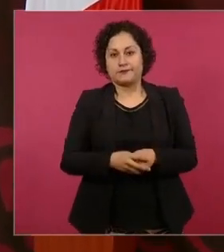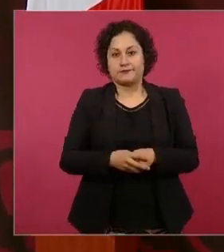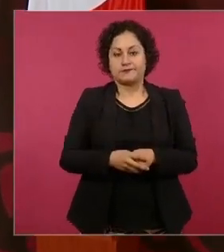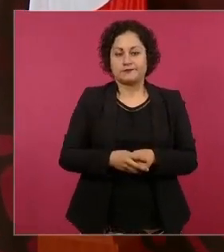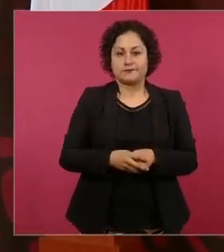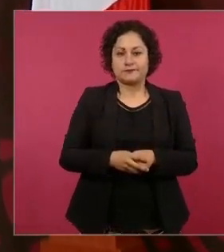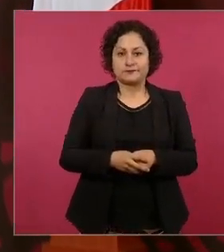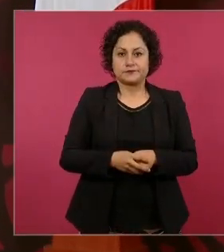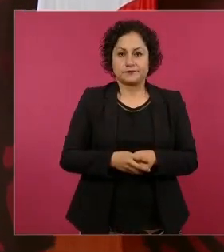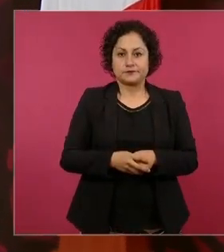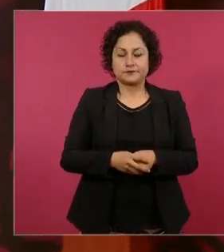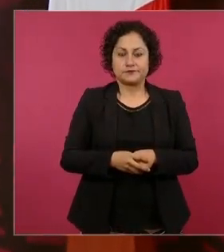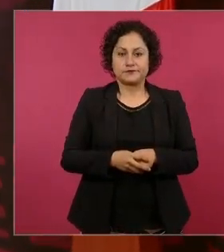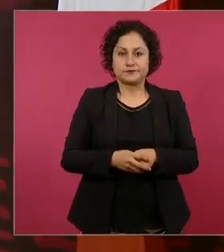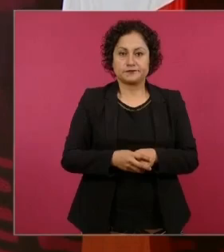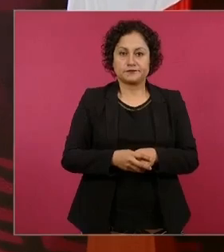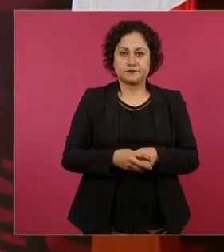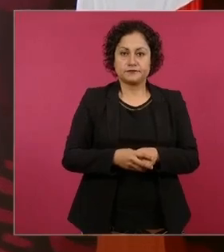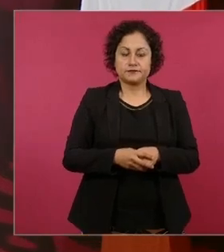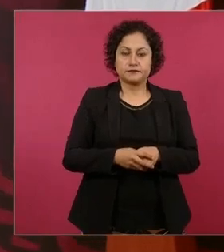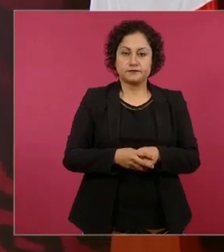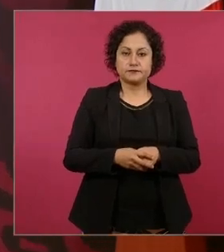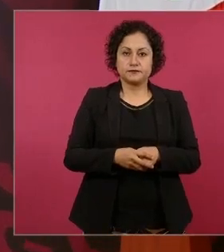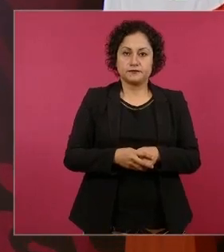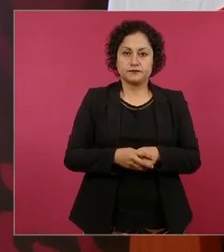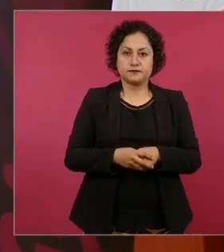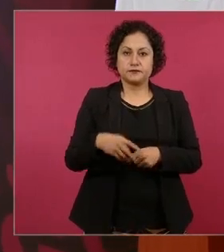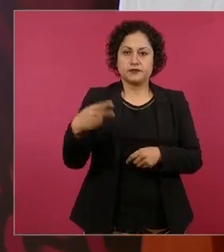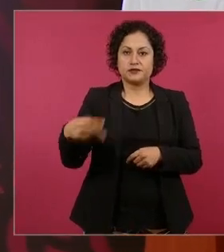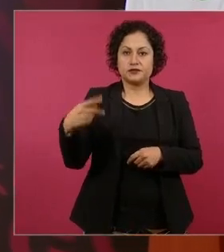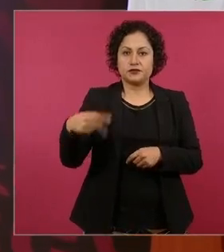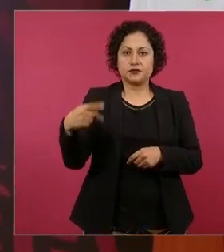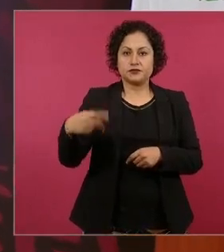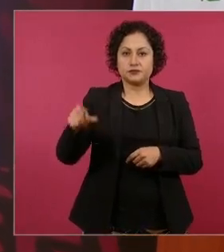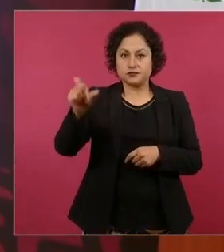Por este periodismo fue perseguido,